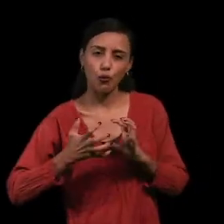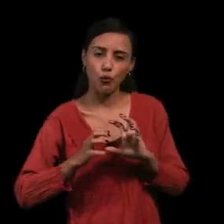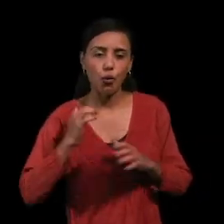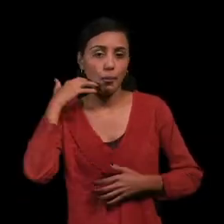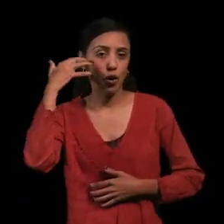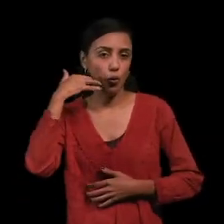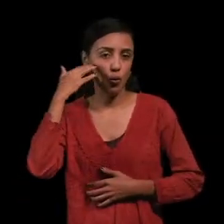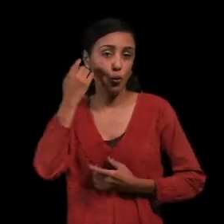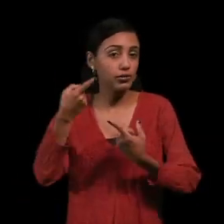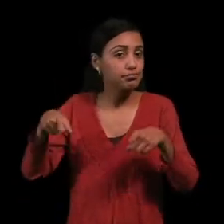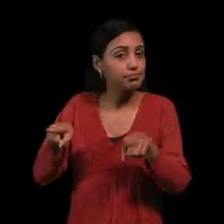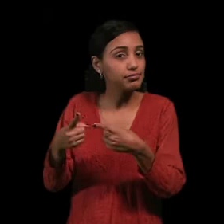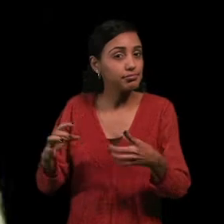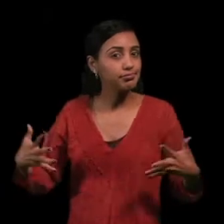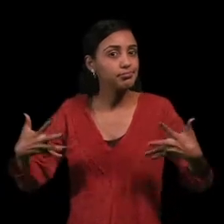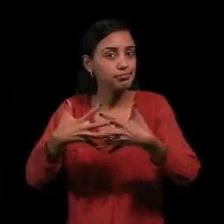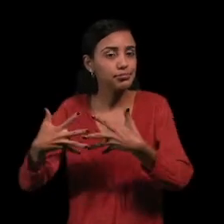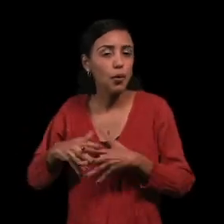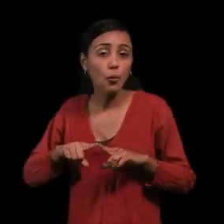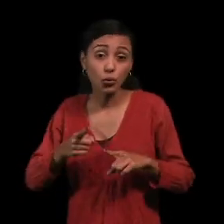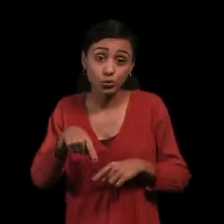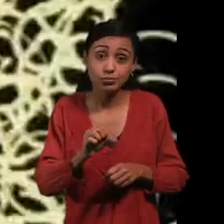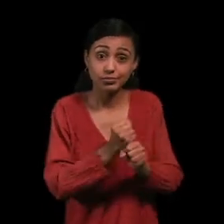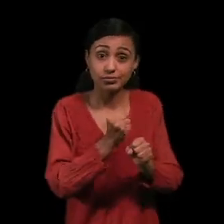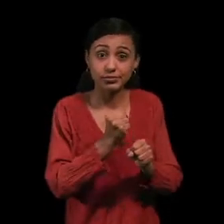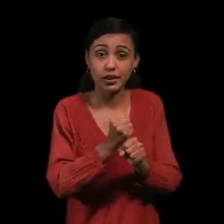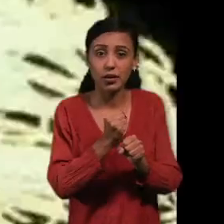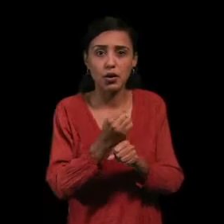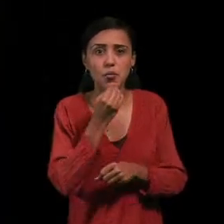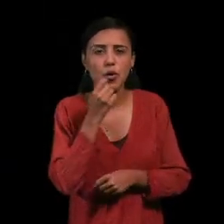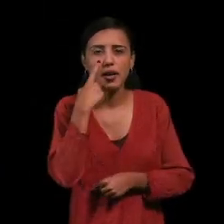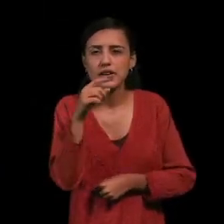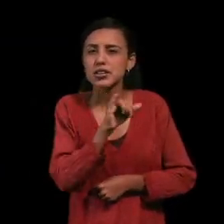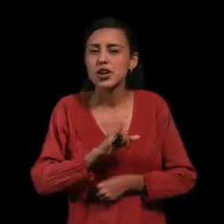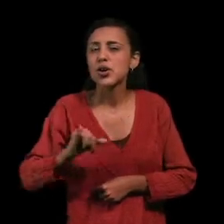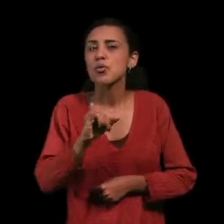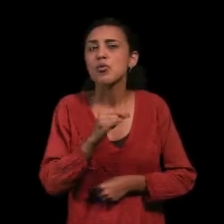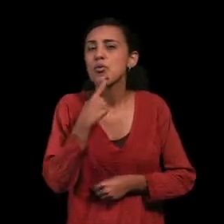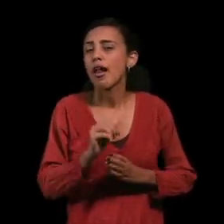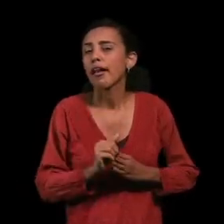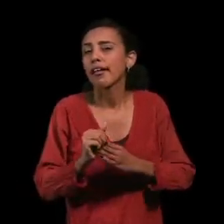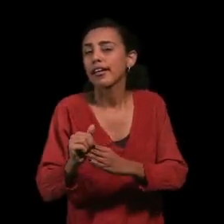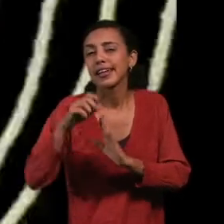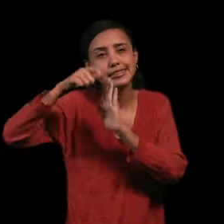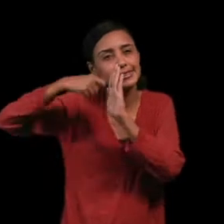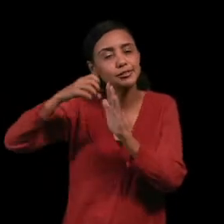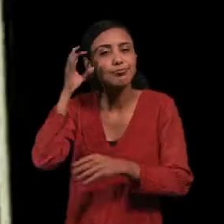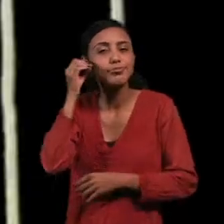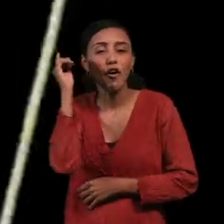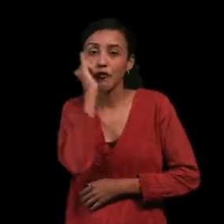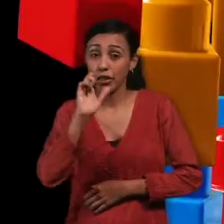color y sonido. Por ello, su obra puede considerarse precursora del cine experimental y el